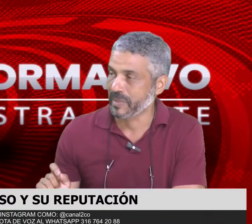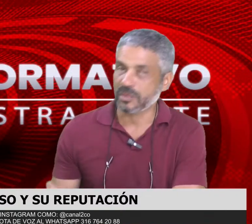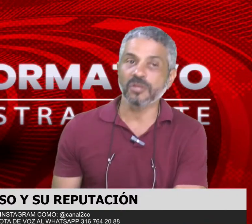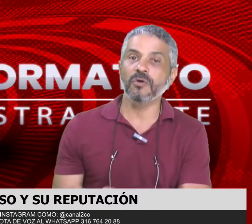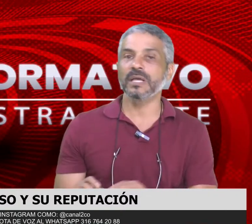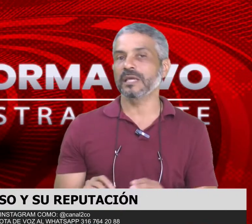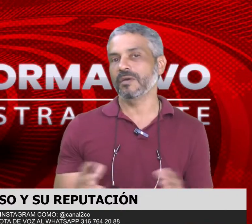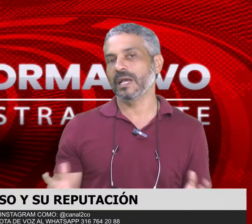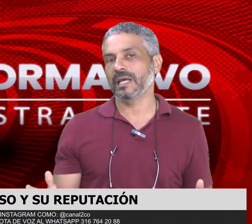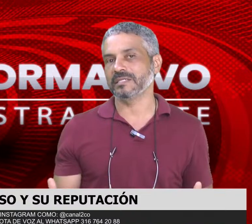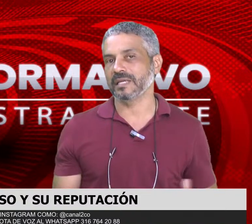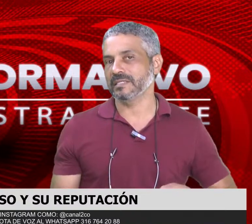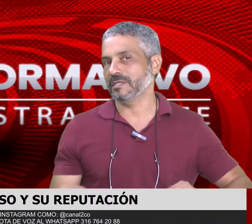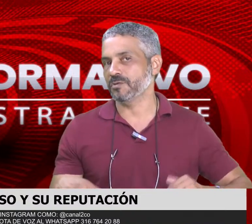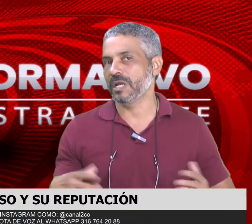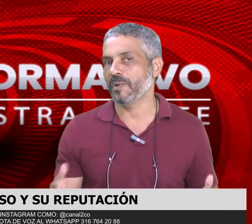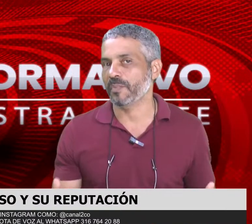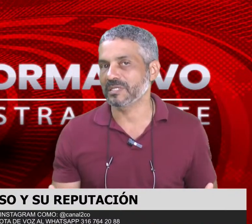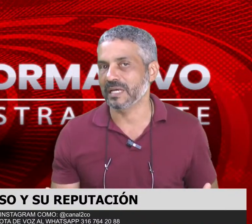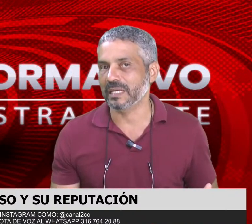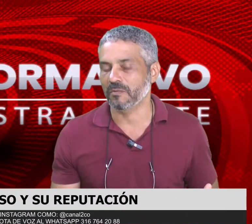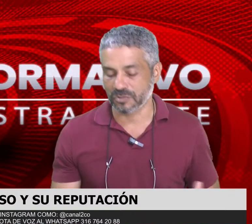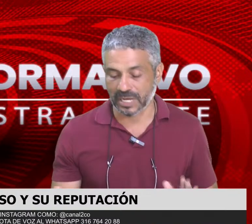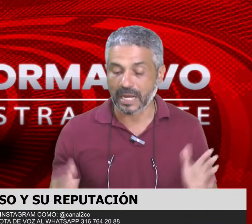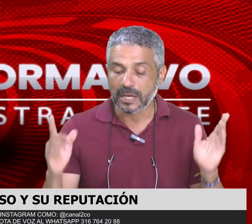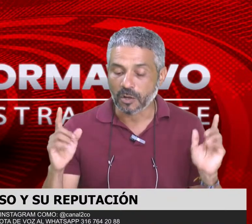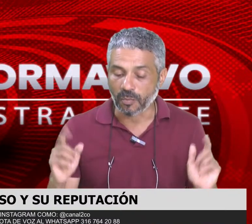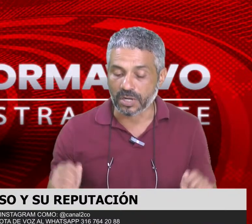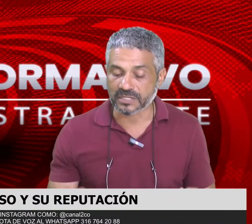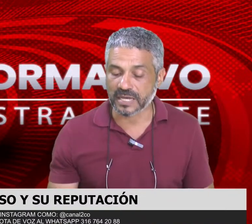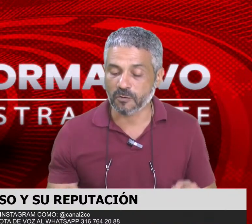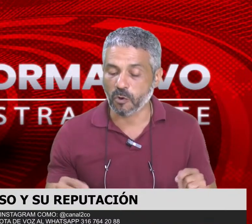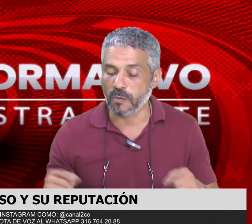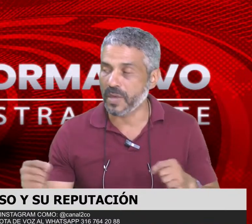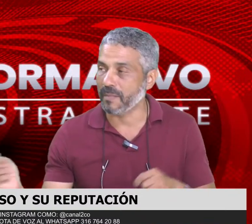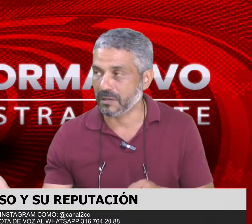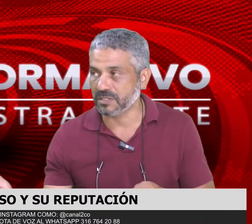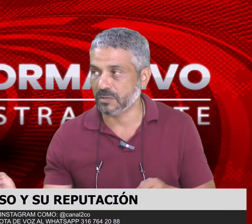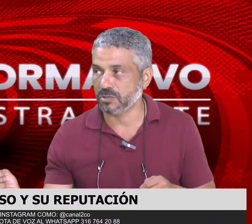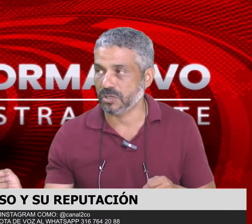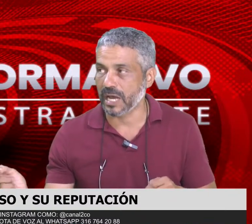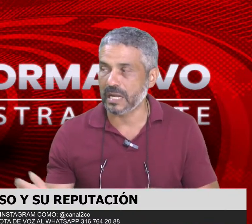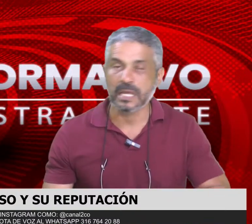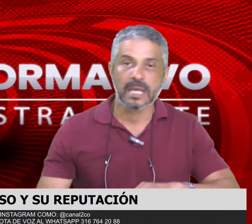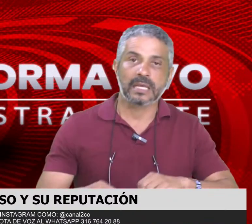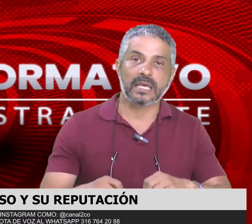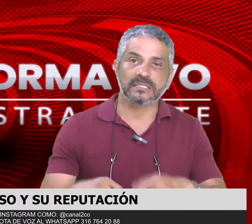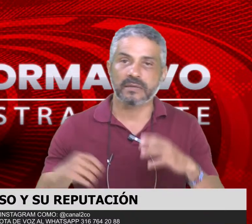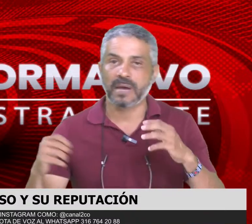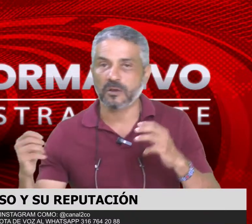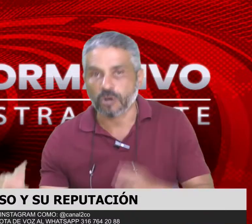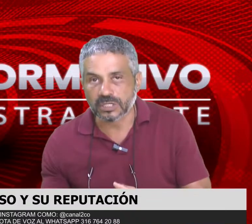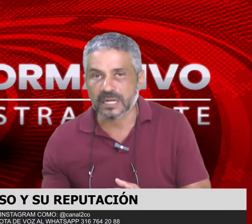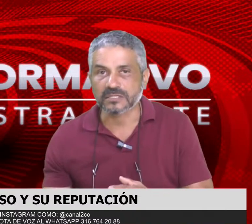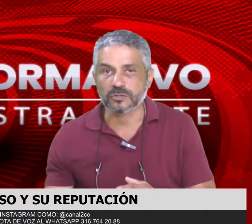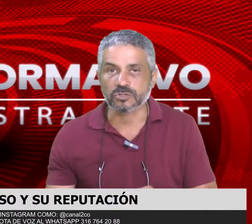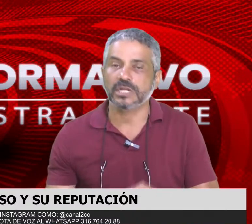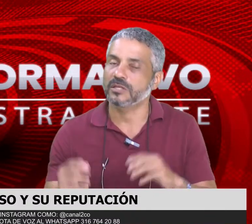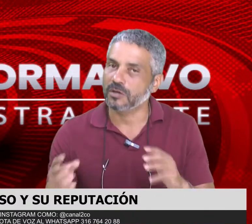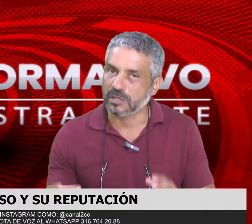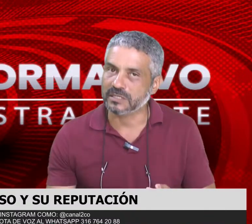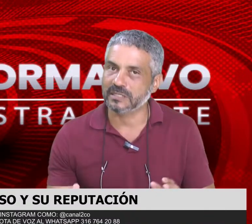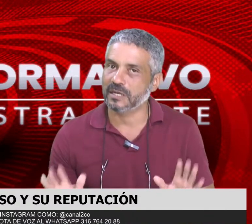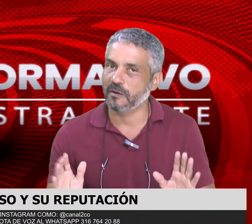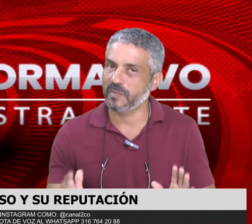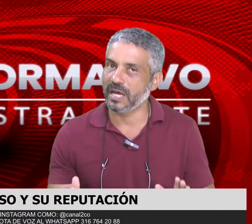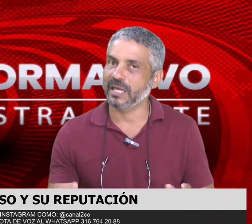primario. Entonces, que no vengan a decir que es una propuesta que busca, como le dice él, un golpe de mano institucional, que ese va en contra de las